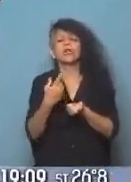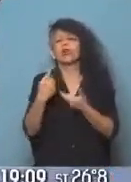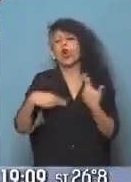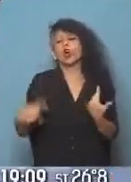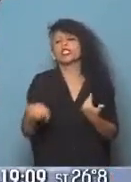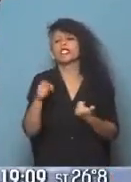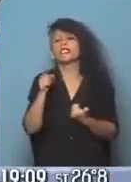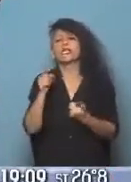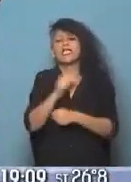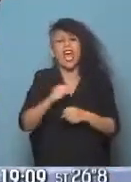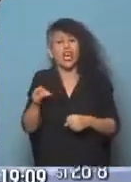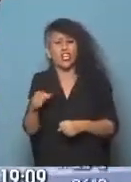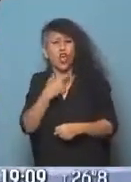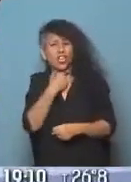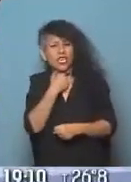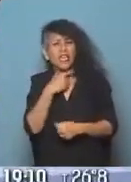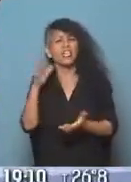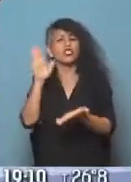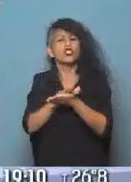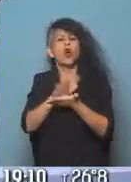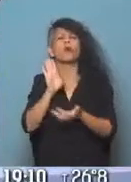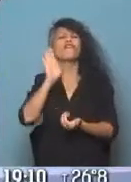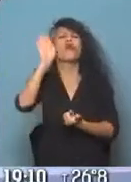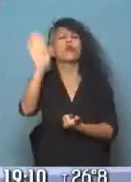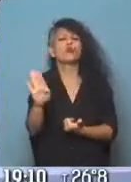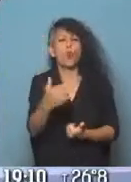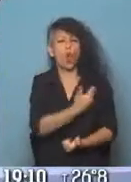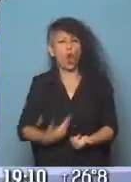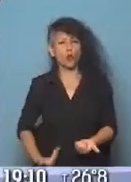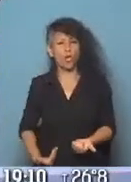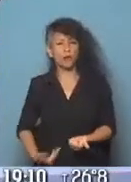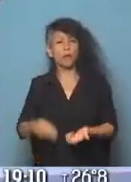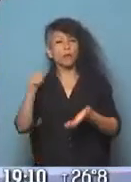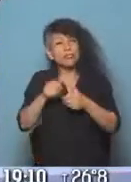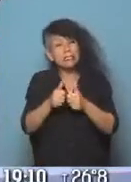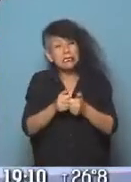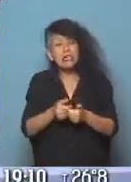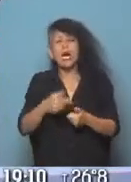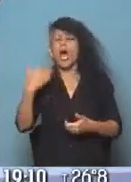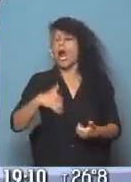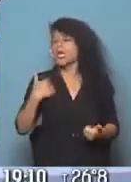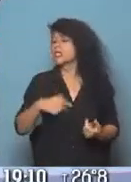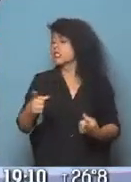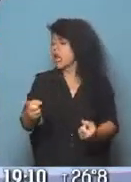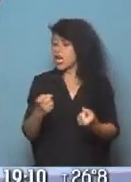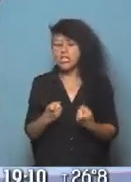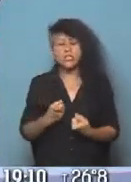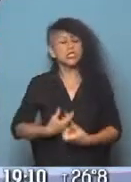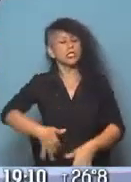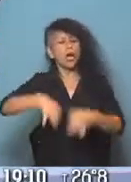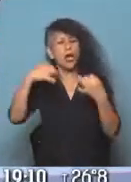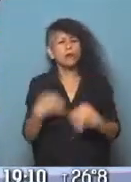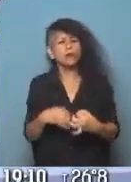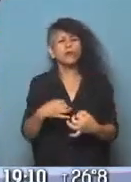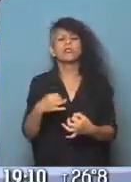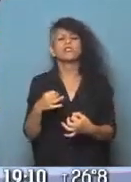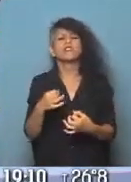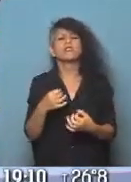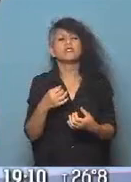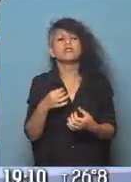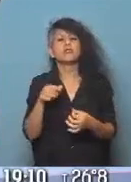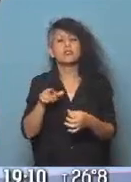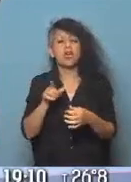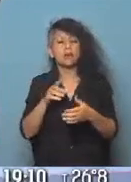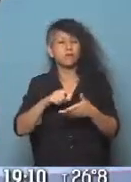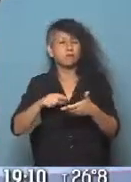de este gobierno de cara al futuro la argentina tiene hambre de decencia verdad y honestidad y tiene que ser saciado esto fue exactamente lo que escribió la